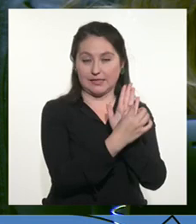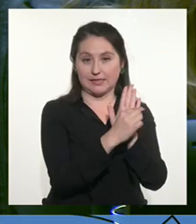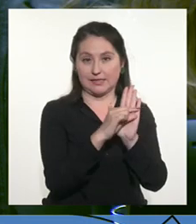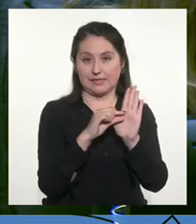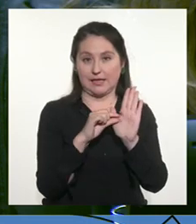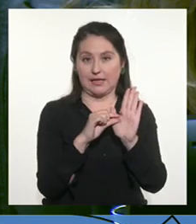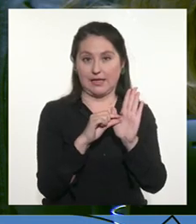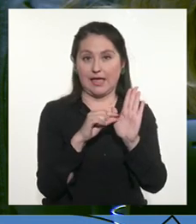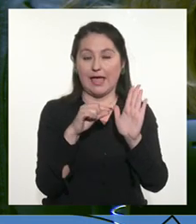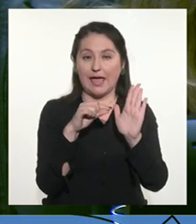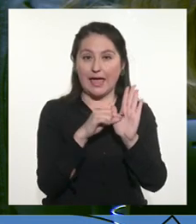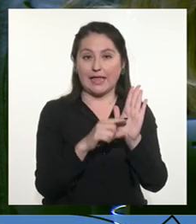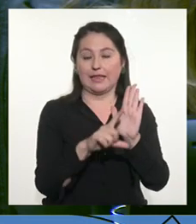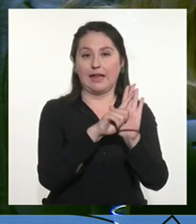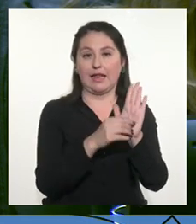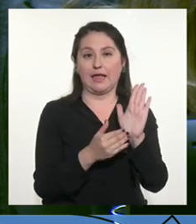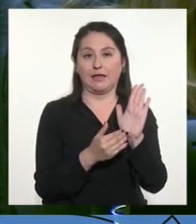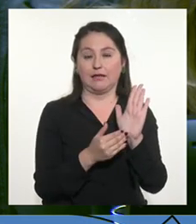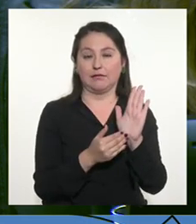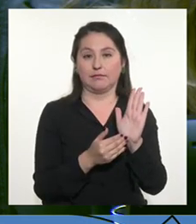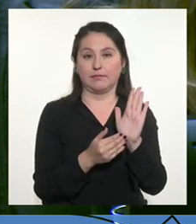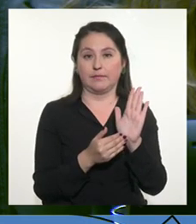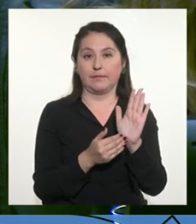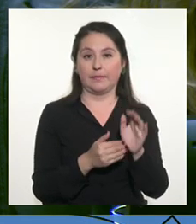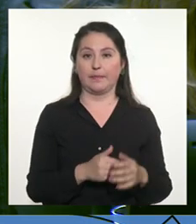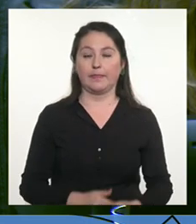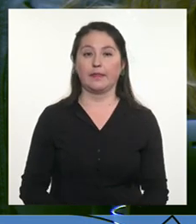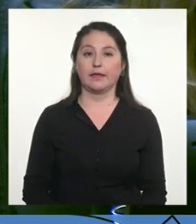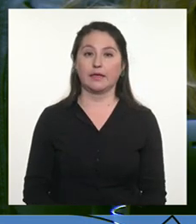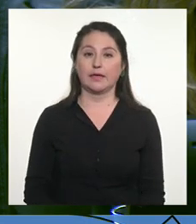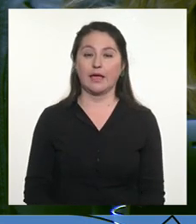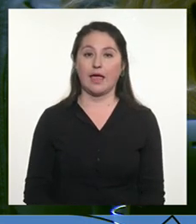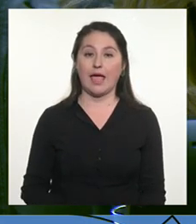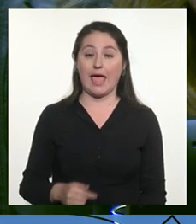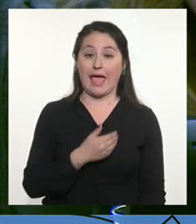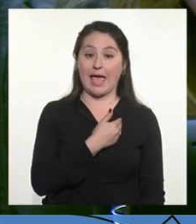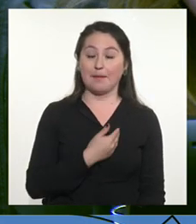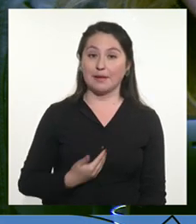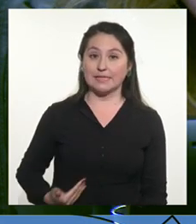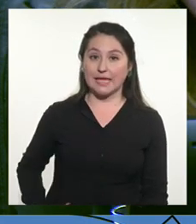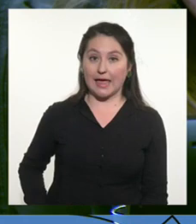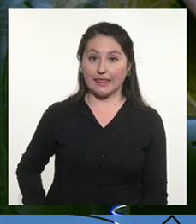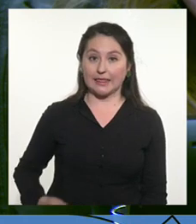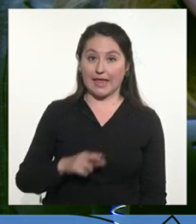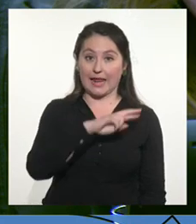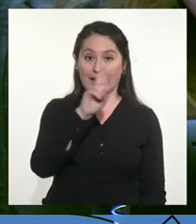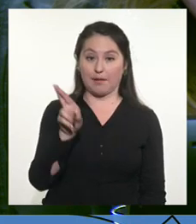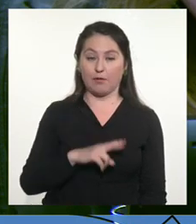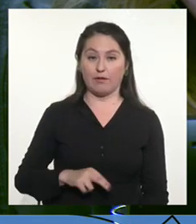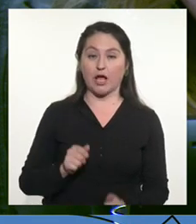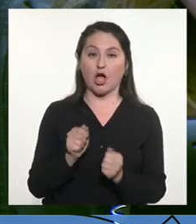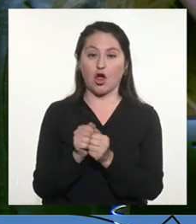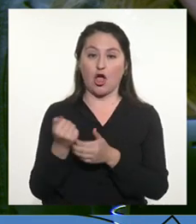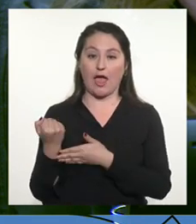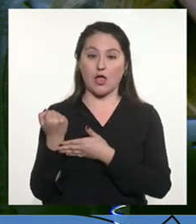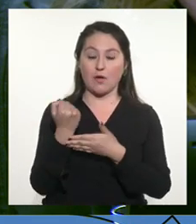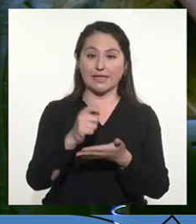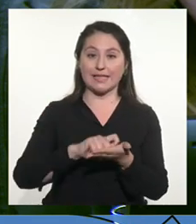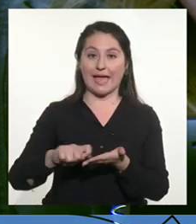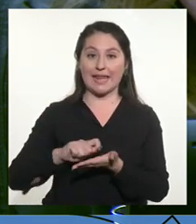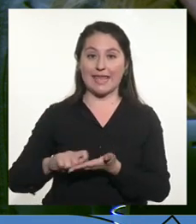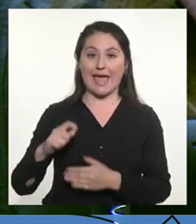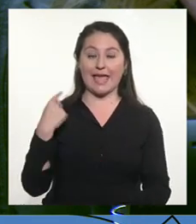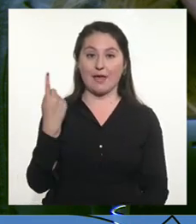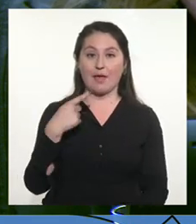este cuerpo legal porque no hay duda de que es el presidente de la república con la ayuda a las secretarías generales de la